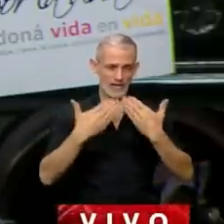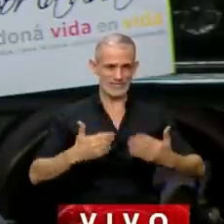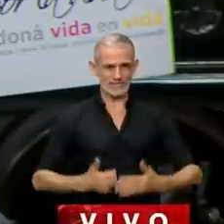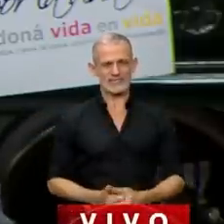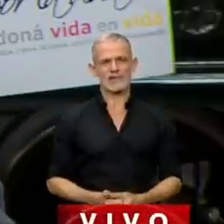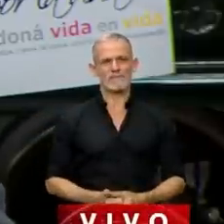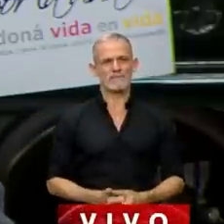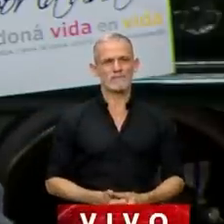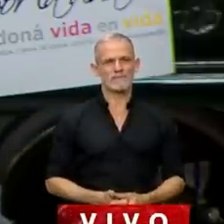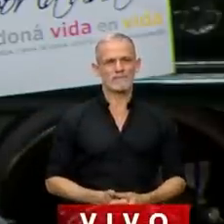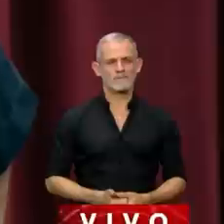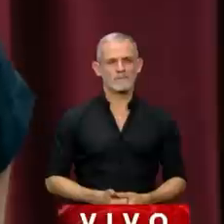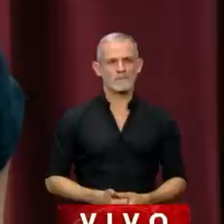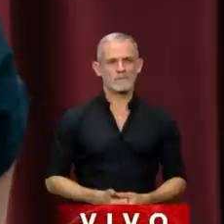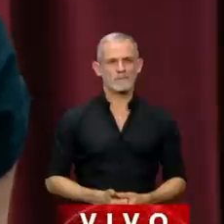gracias.